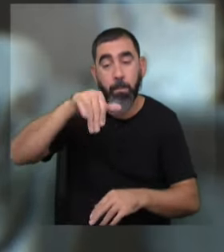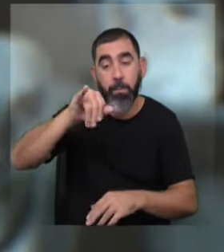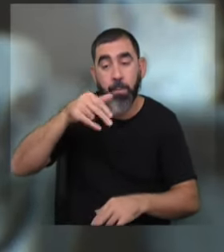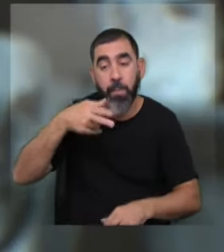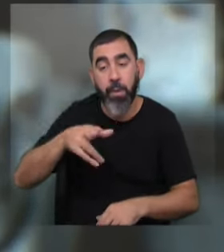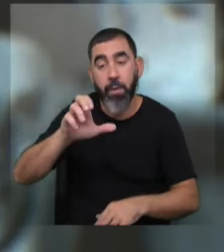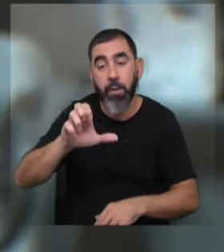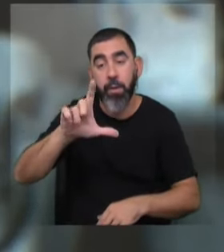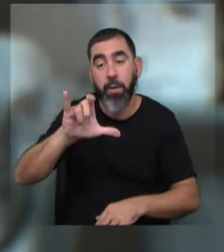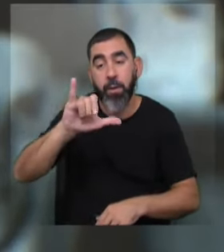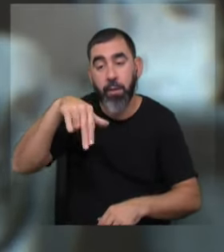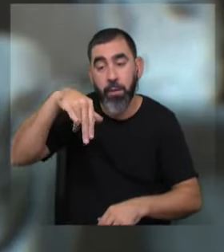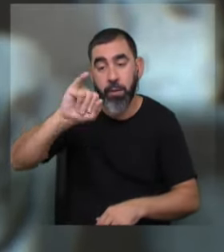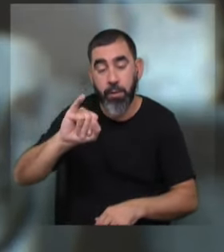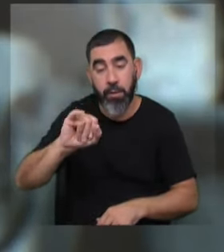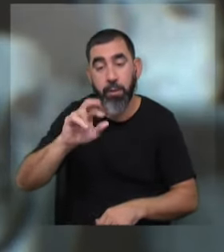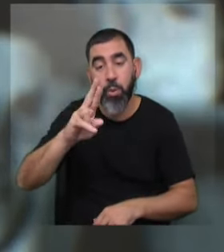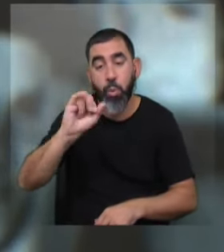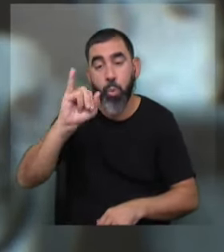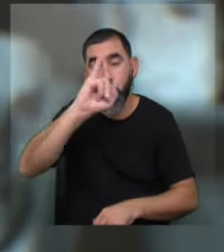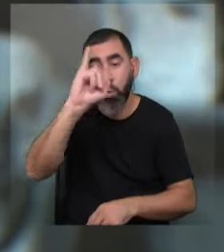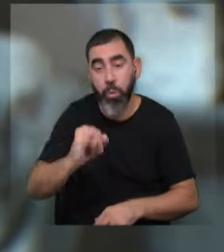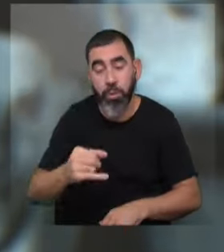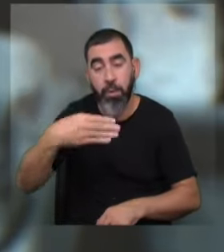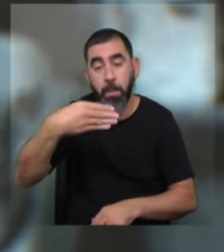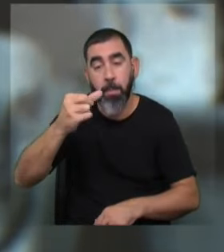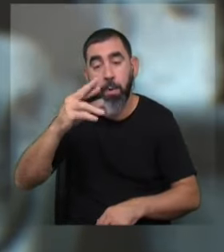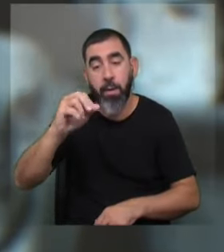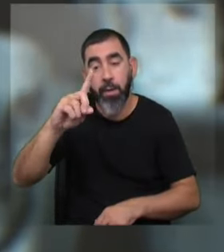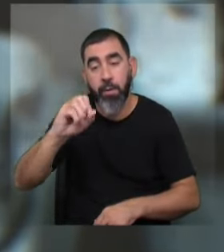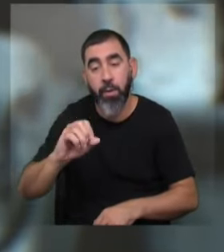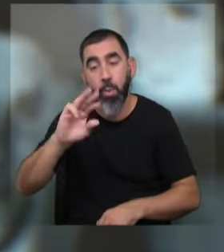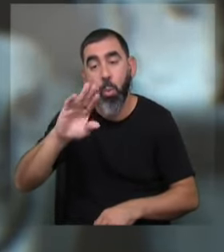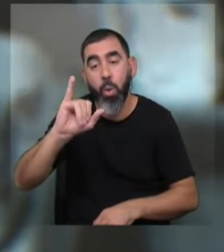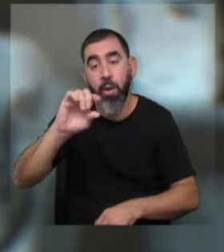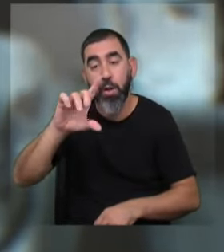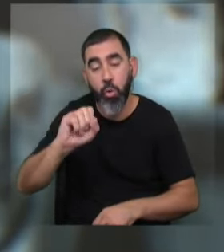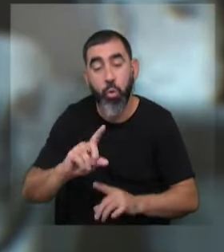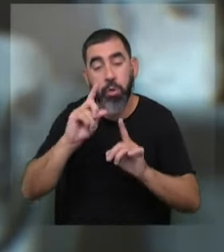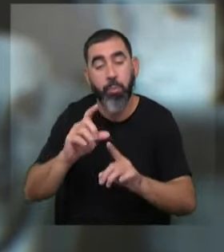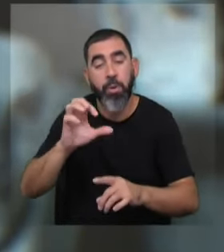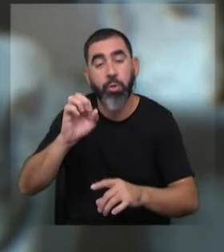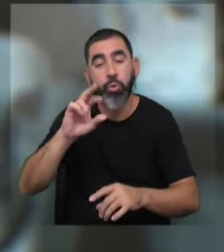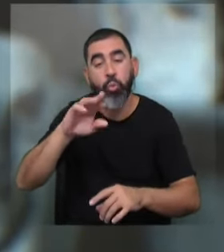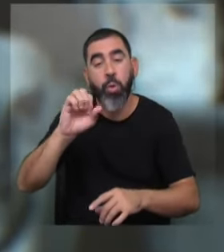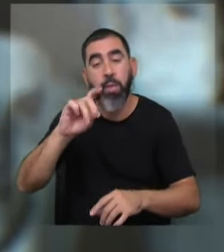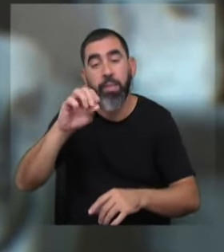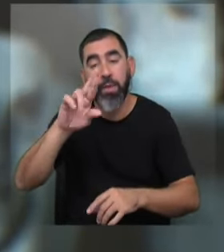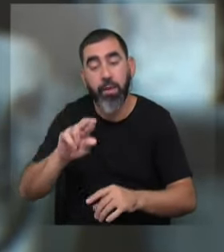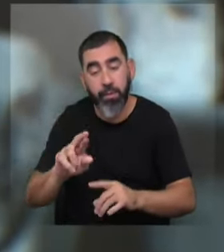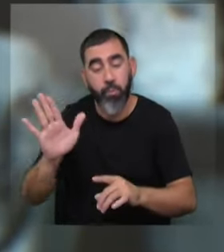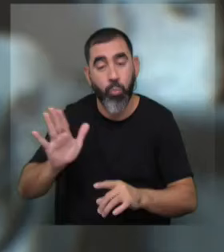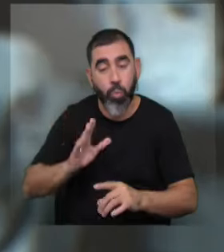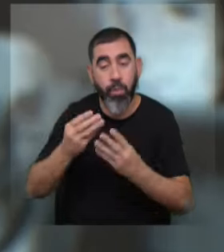Ruiz, Rosario Barredo, Guaylo, pero comprende también la situación de Gabriela Schroeder, que denunció eso, la desaparición forzada